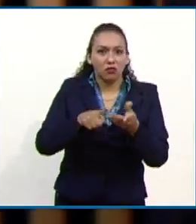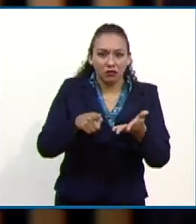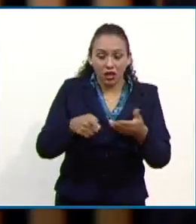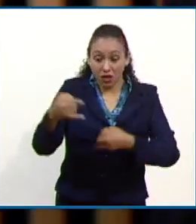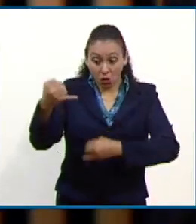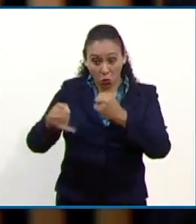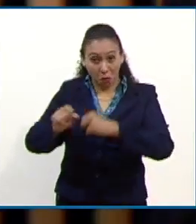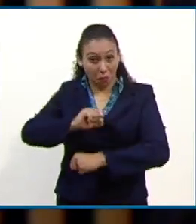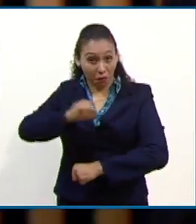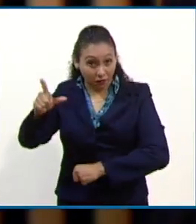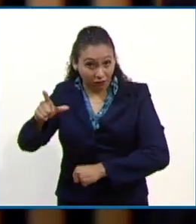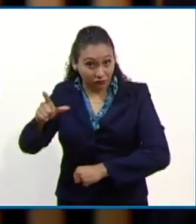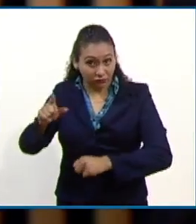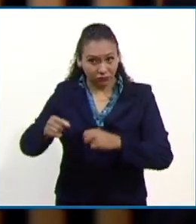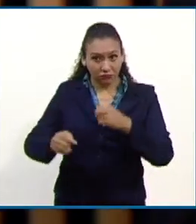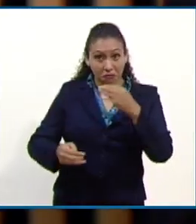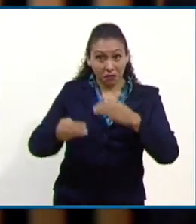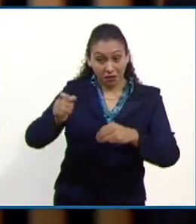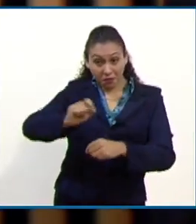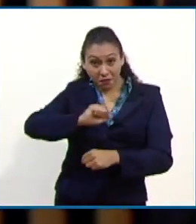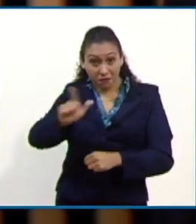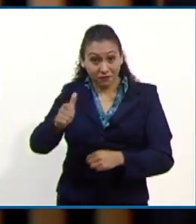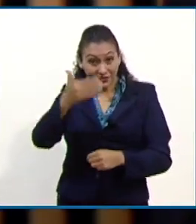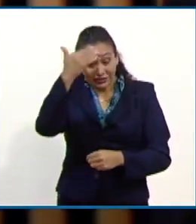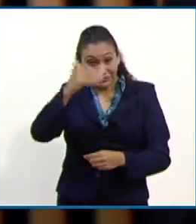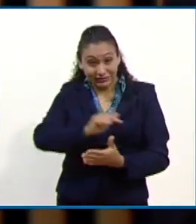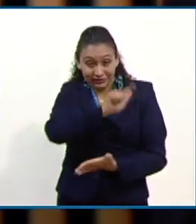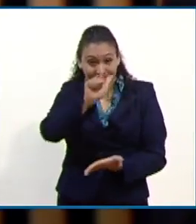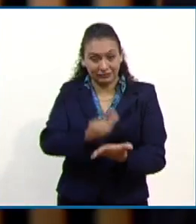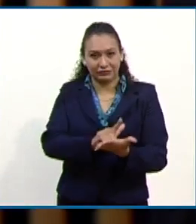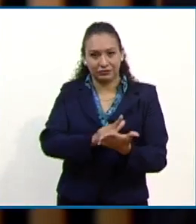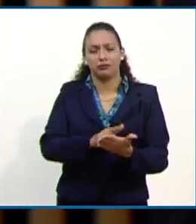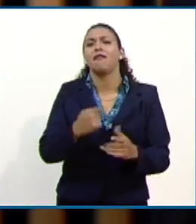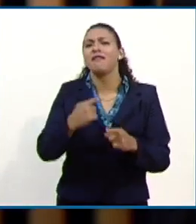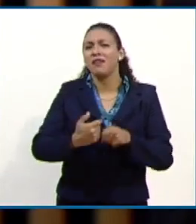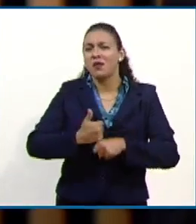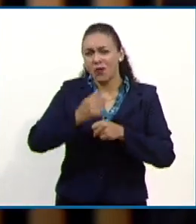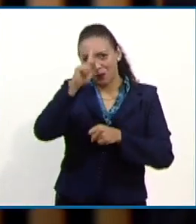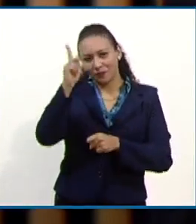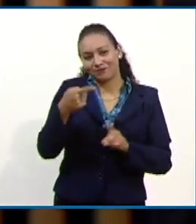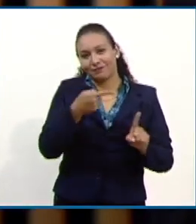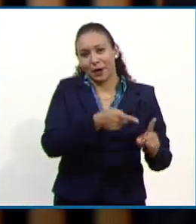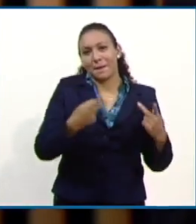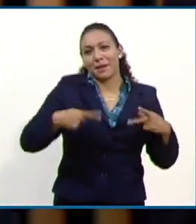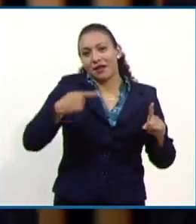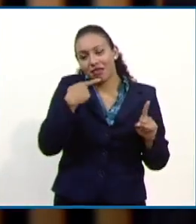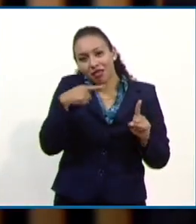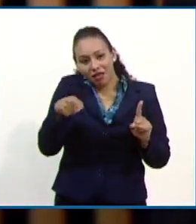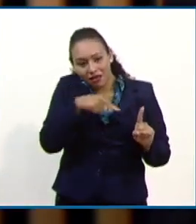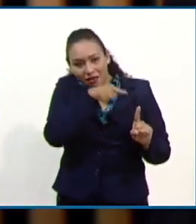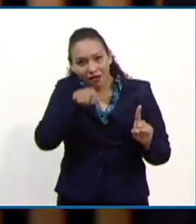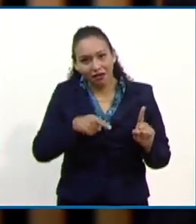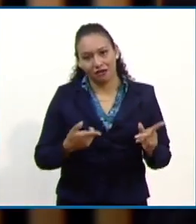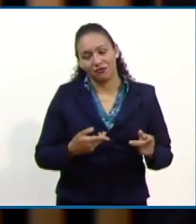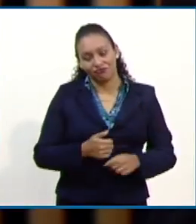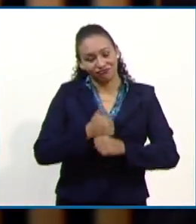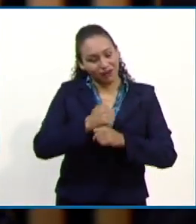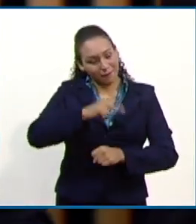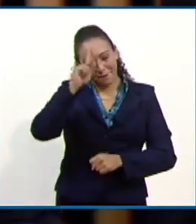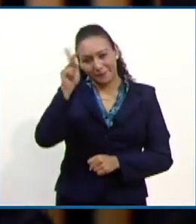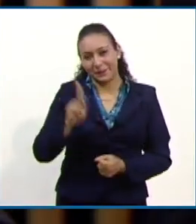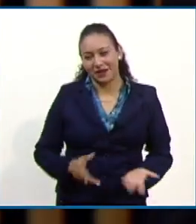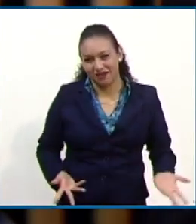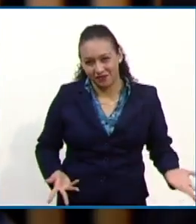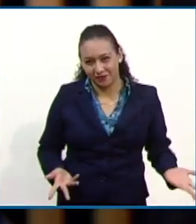con un sistema que lo que pretende es realmente una purga y una captura del Poder Judicial.